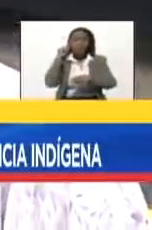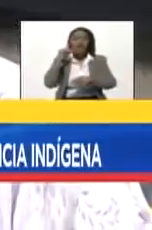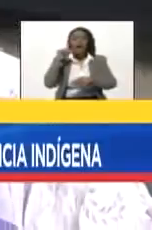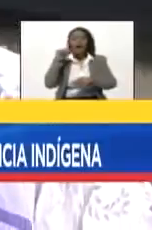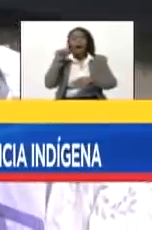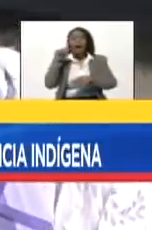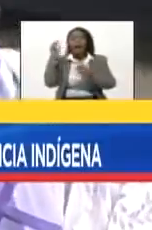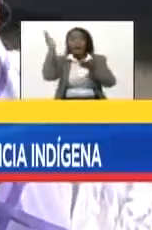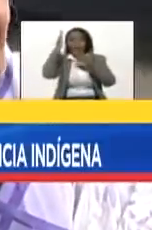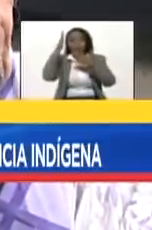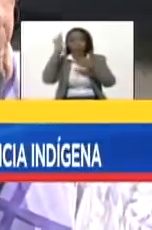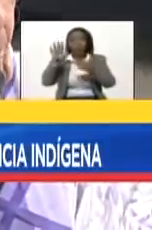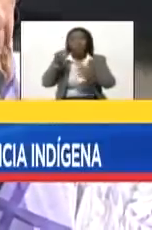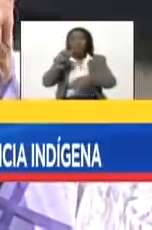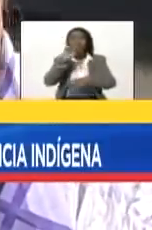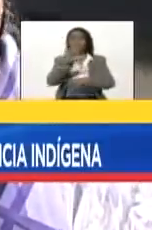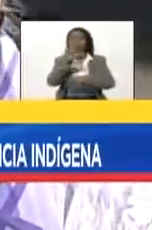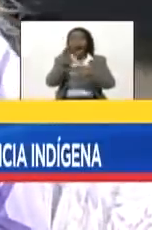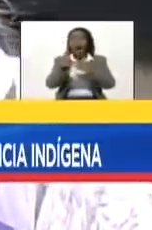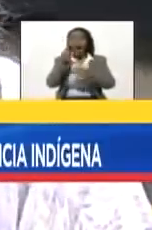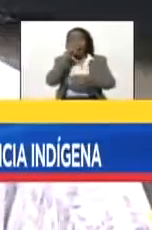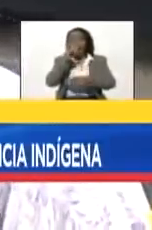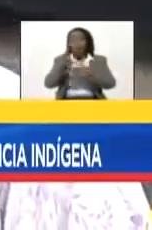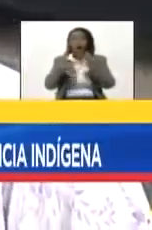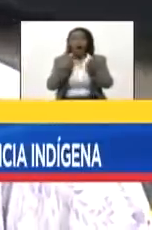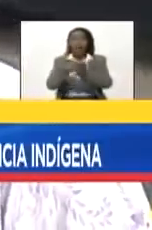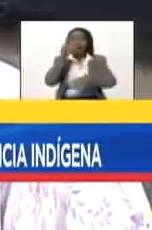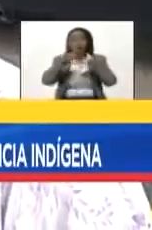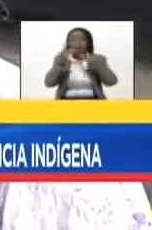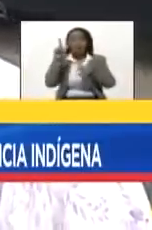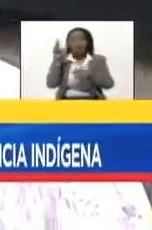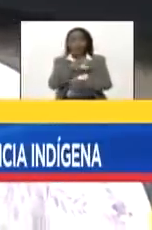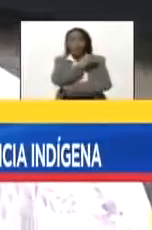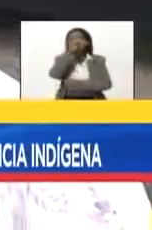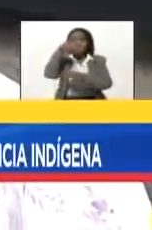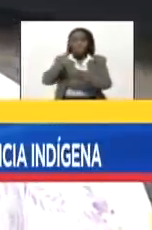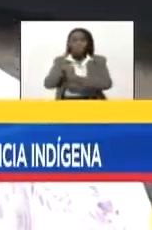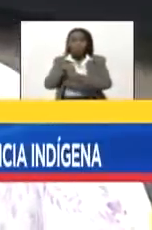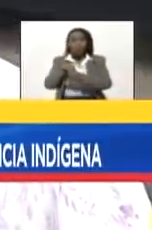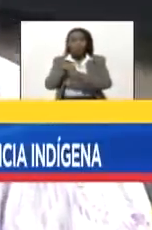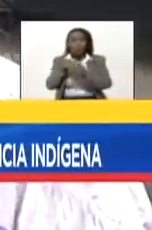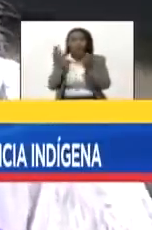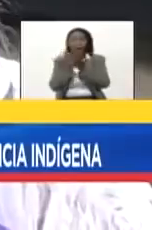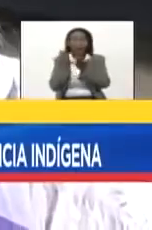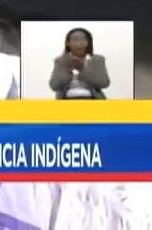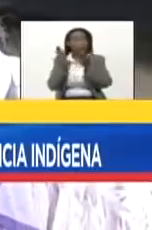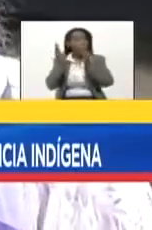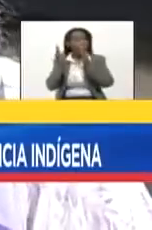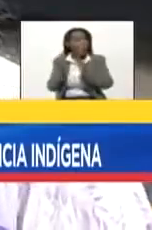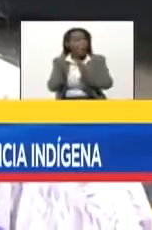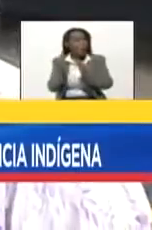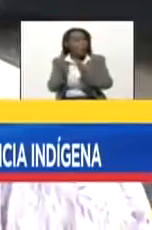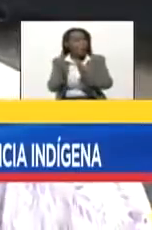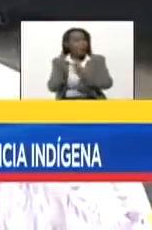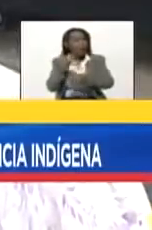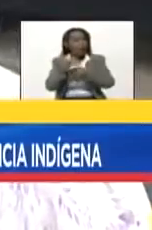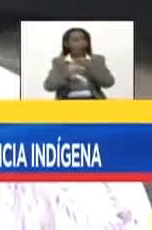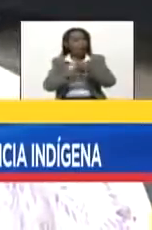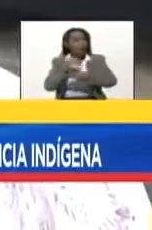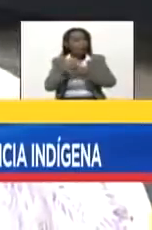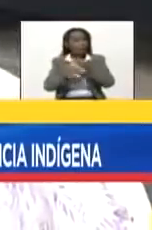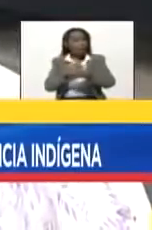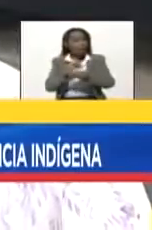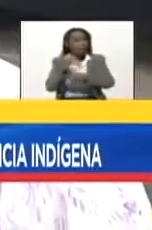3 años hasta los 13 años que estaban internados en colegios que regentaban